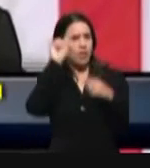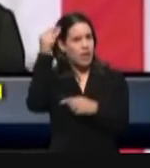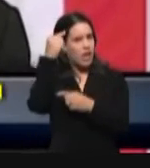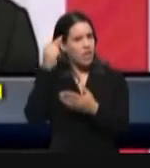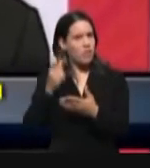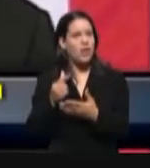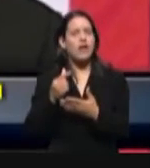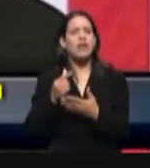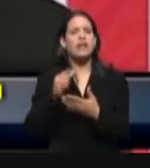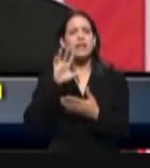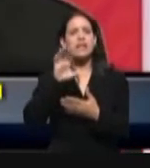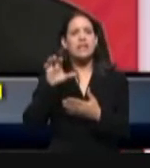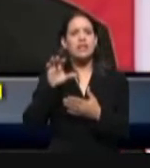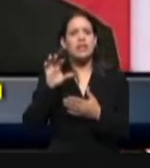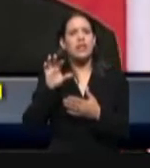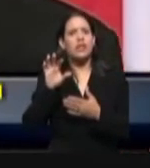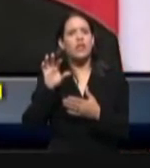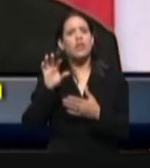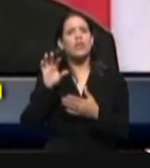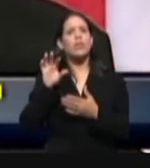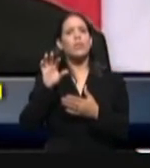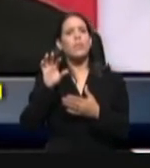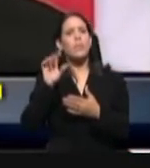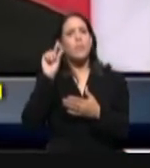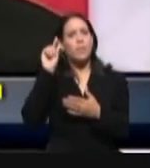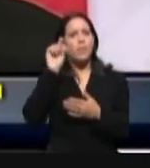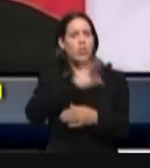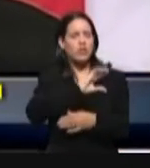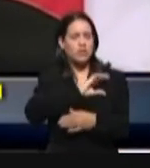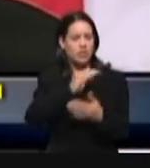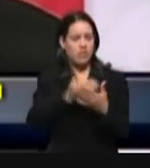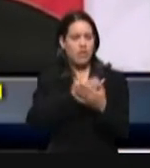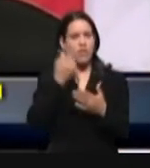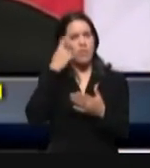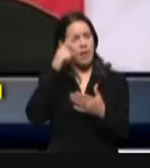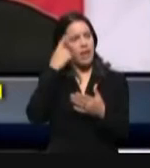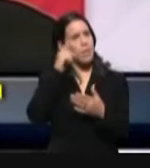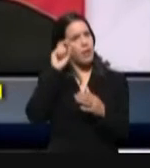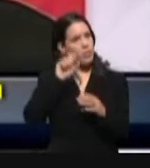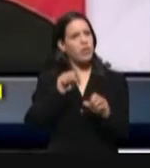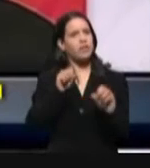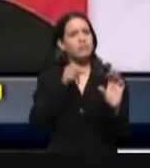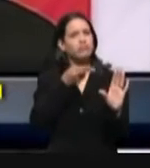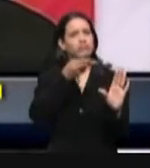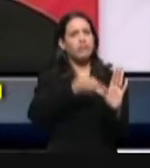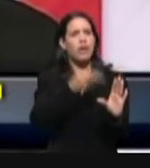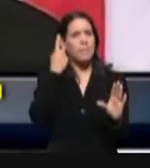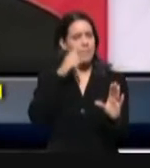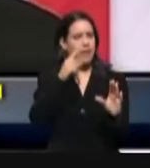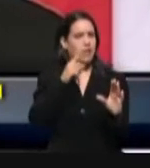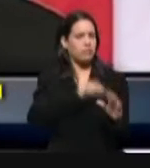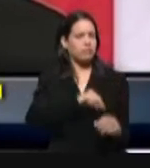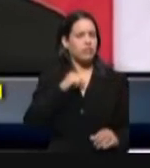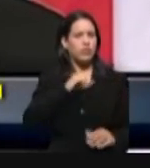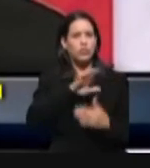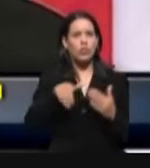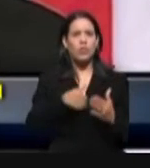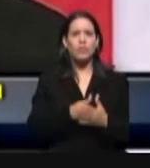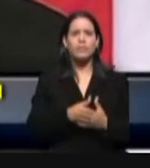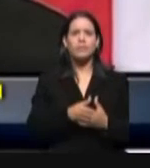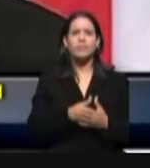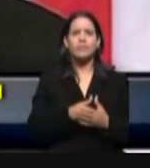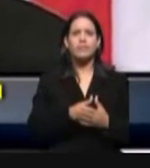unirán a la lucha contra el crimen para orgullo de todos. Continuaremos mejorando el equipamiento y las condiciones de trabajo de nuestros